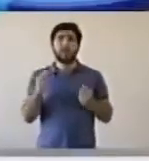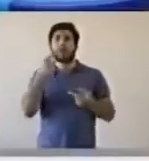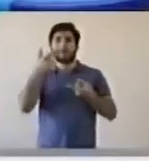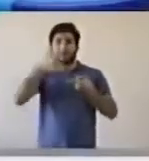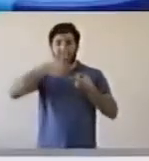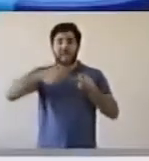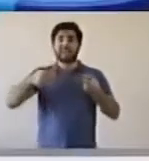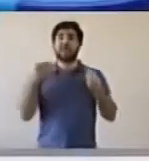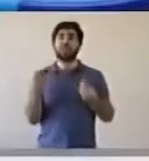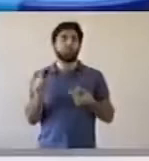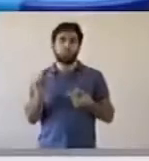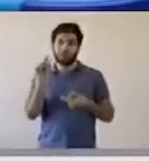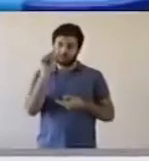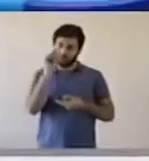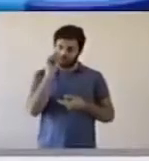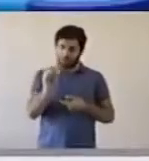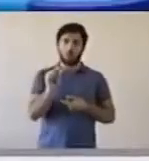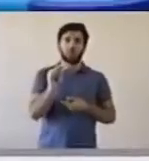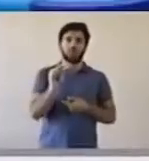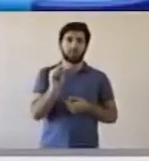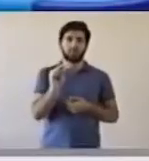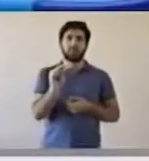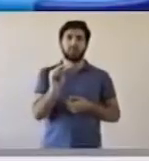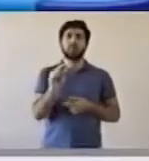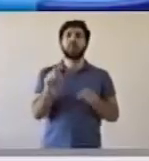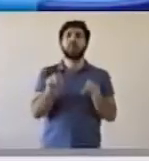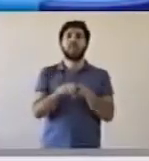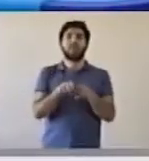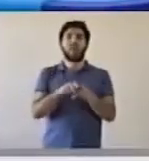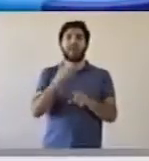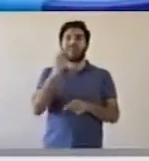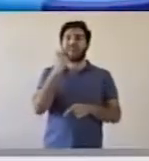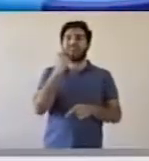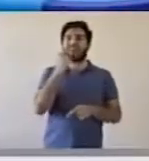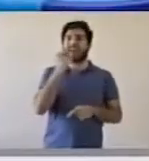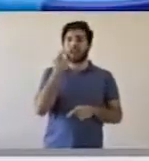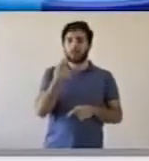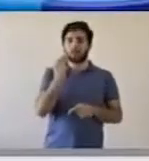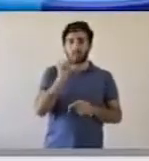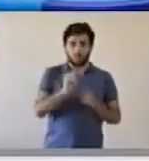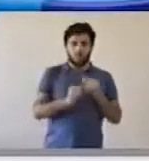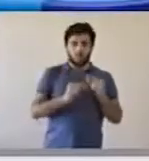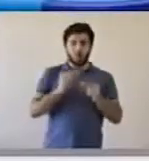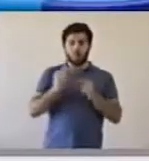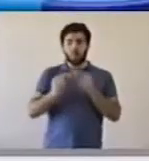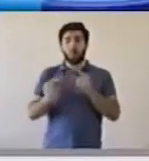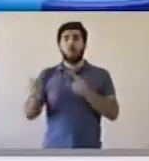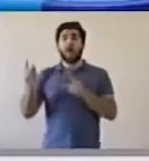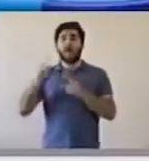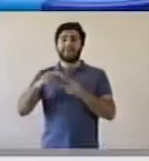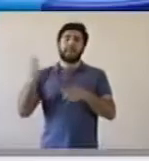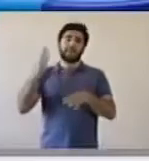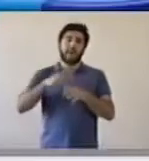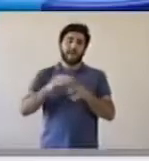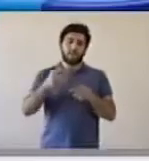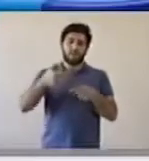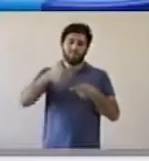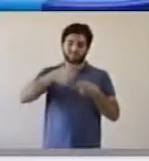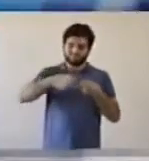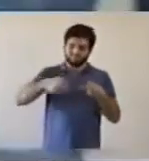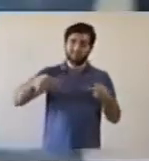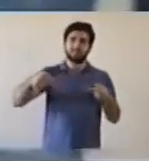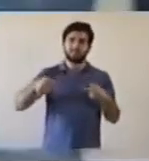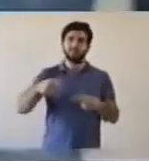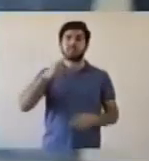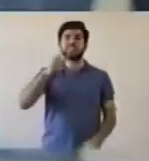con muy poquita pasta dental, comenzando con una porción del tamaño de un grano de arroz e ir aumentando la porción conforme avanza la